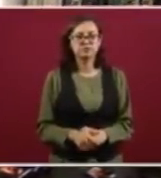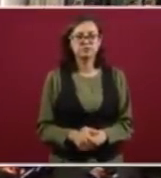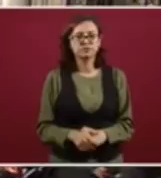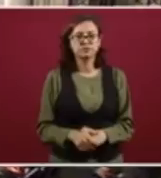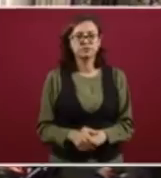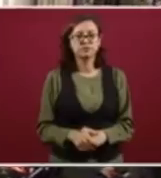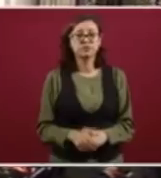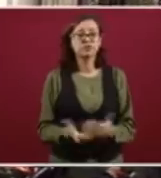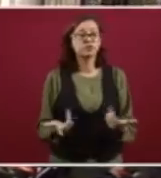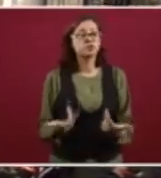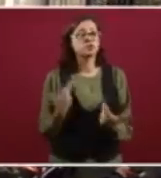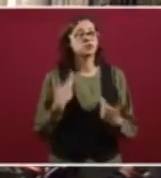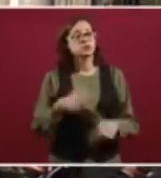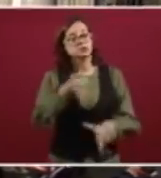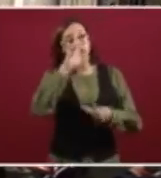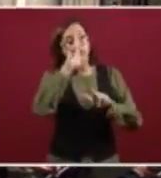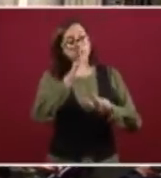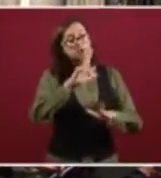Y homenajes,